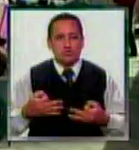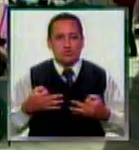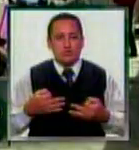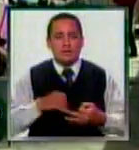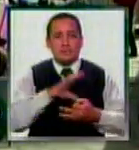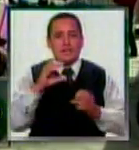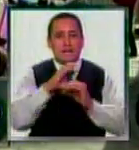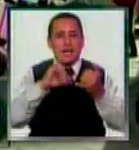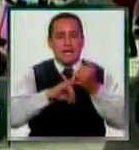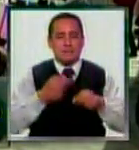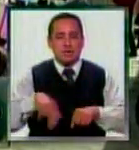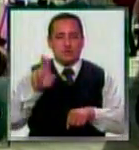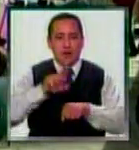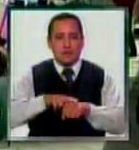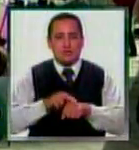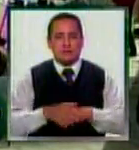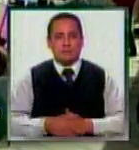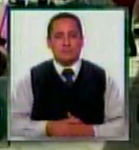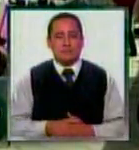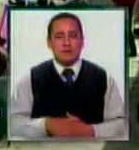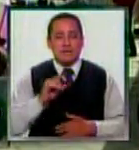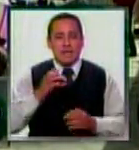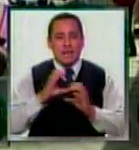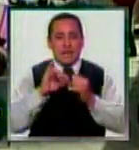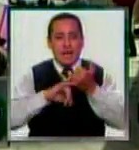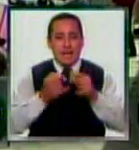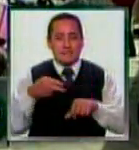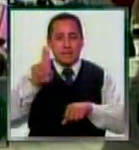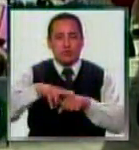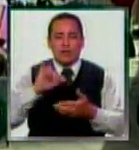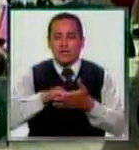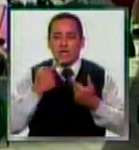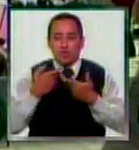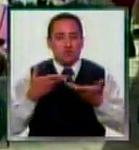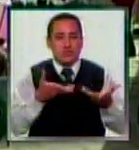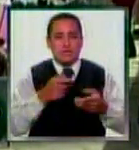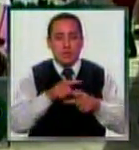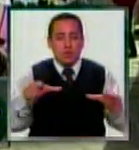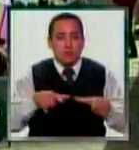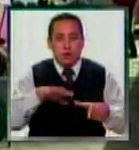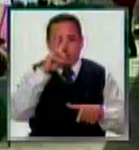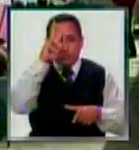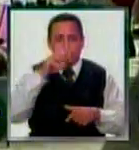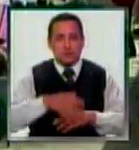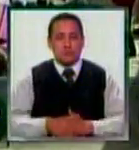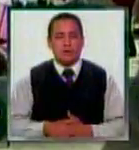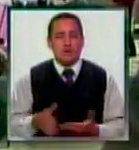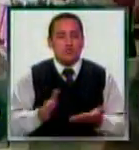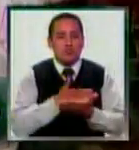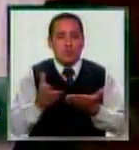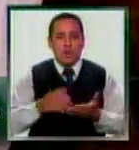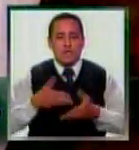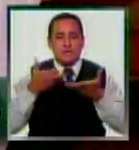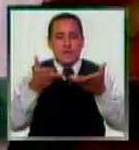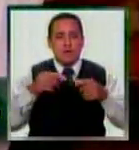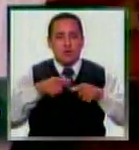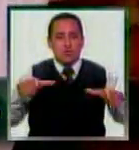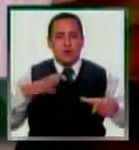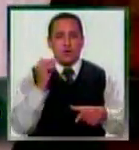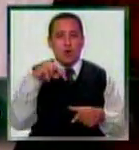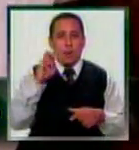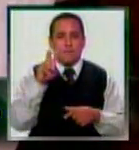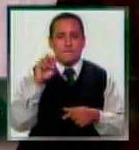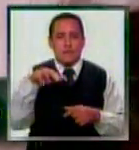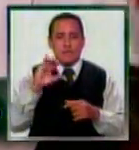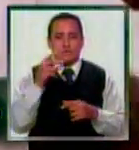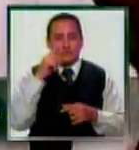del gas natural. Y el gas natural que no ha llegado aún a Cusco, no ha llegado a la convención, de